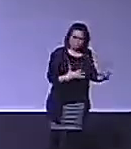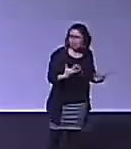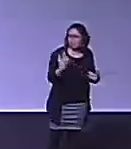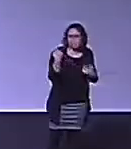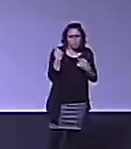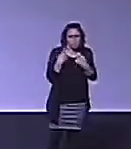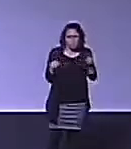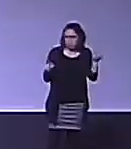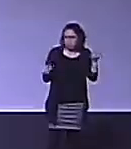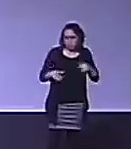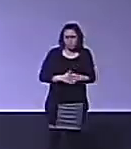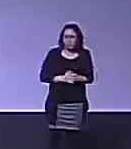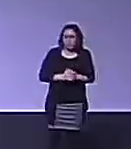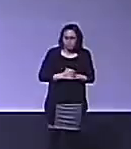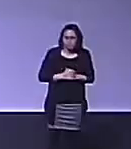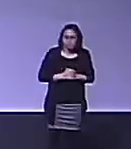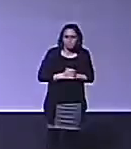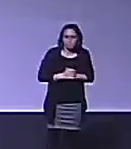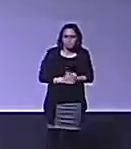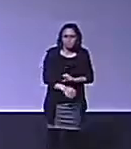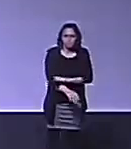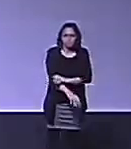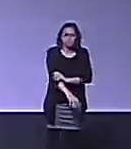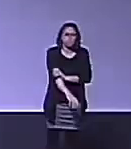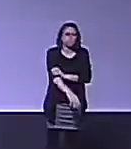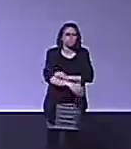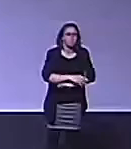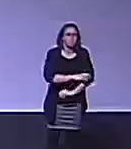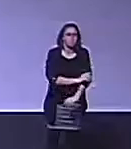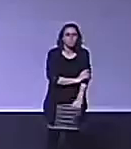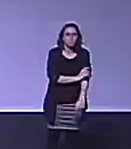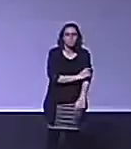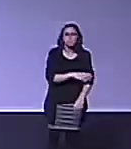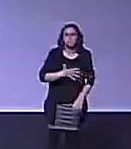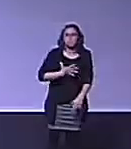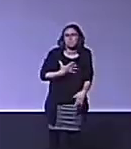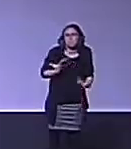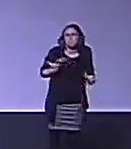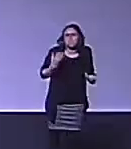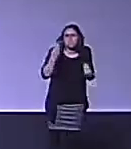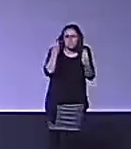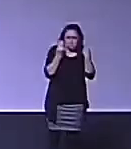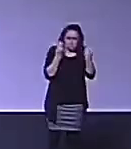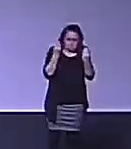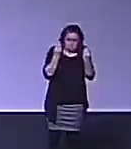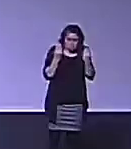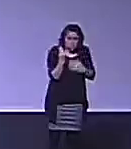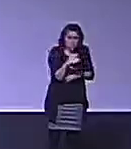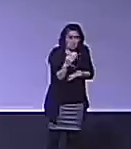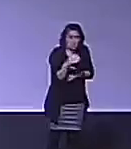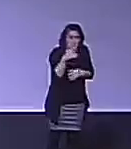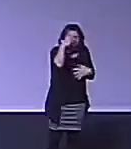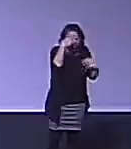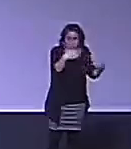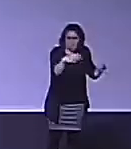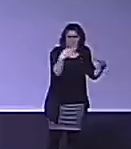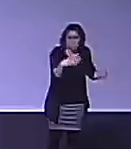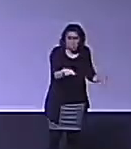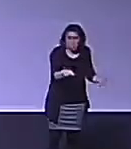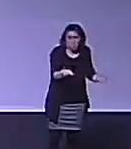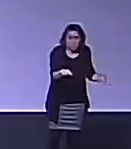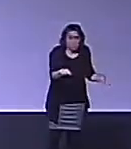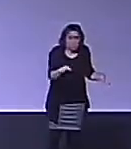actuales. Alguno puede pensar, y sobre todo esa desmemoria la padecen los más jóvenes, que esto que nos